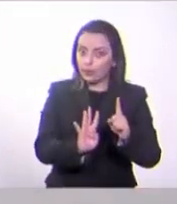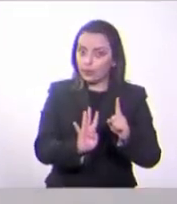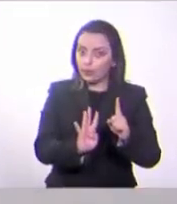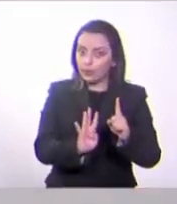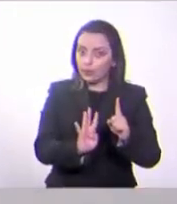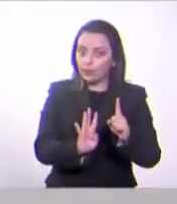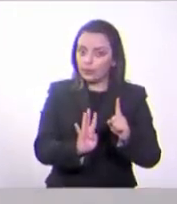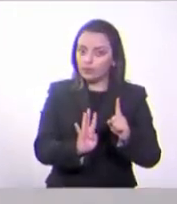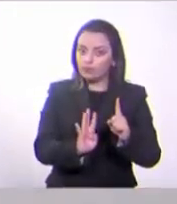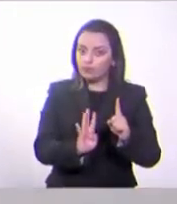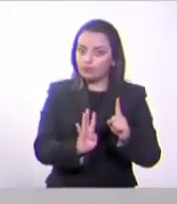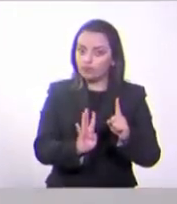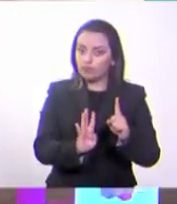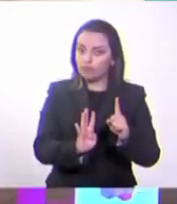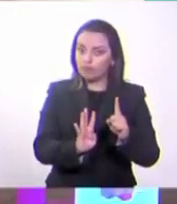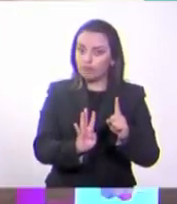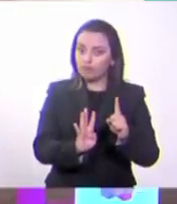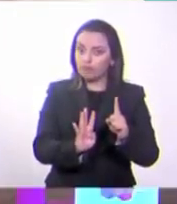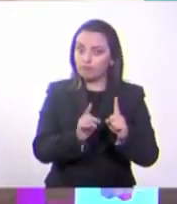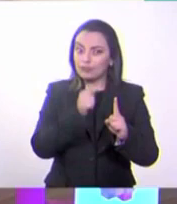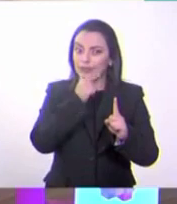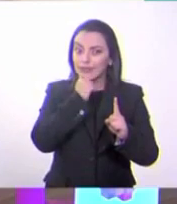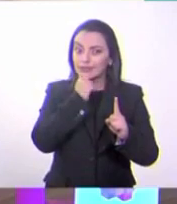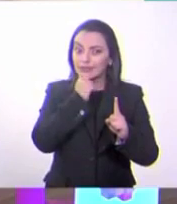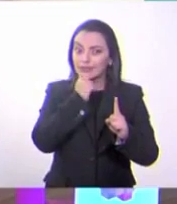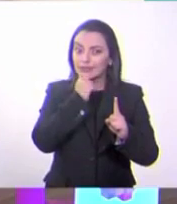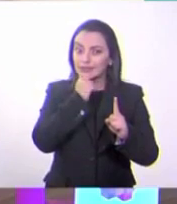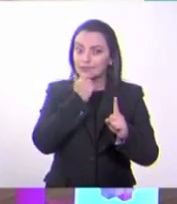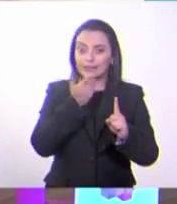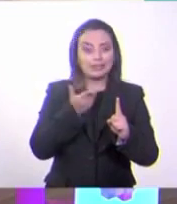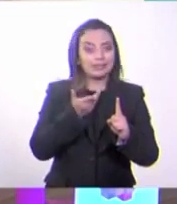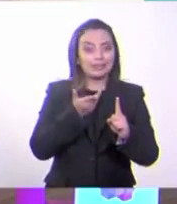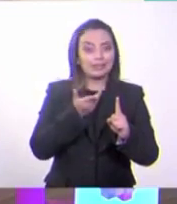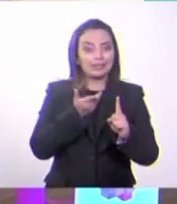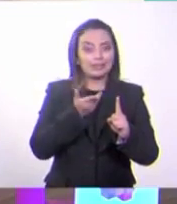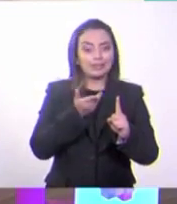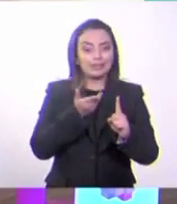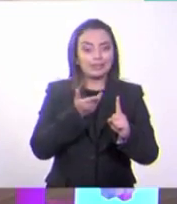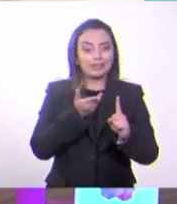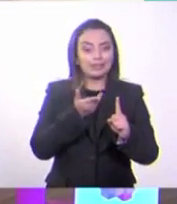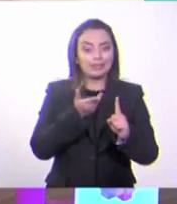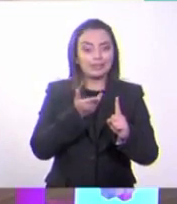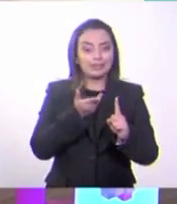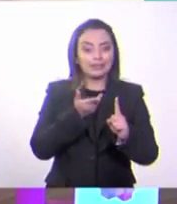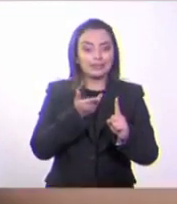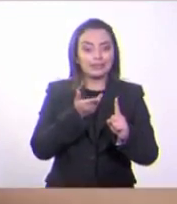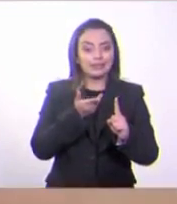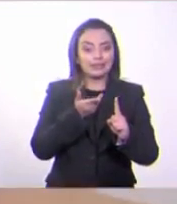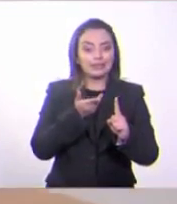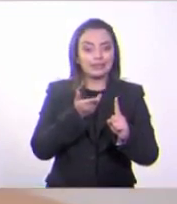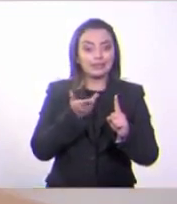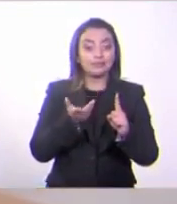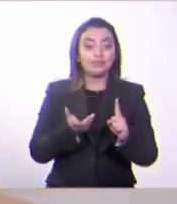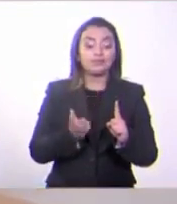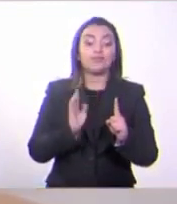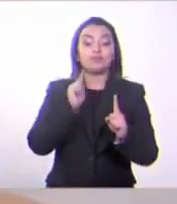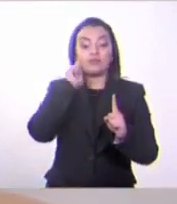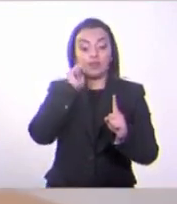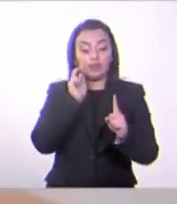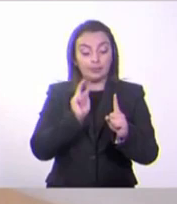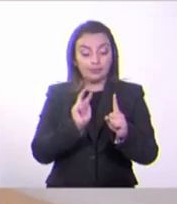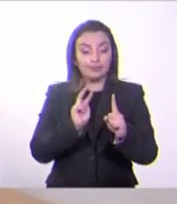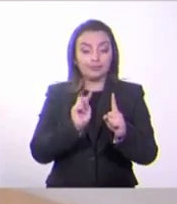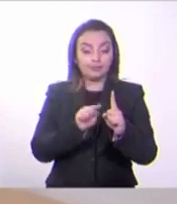No escuché nada. ¿Qué tal si lo pensamos? Pensémoslo entonces. Veamos. Si yo tomo valores, si se fijan